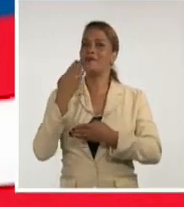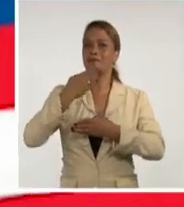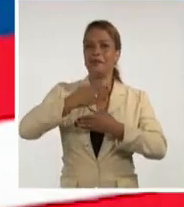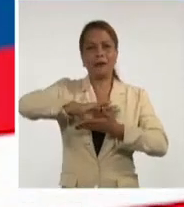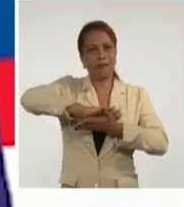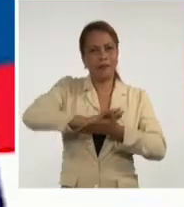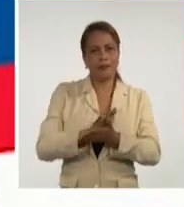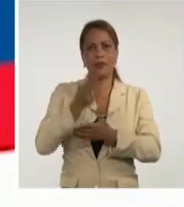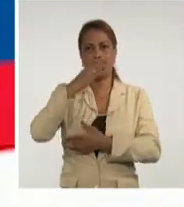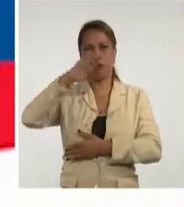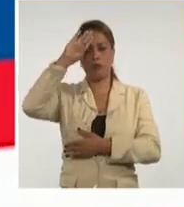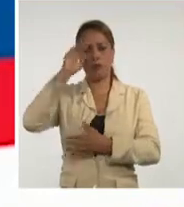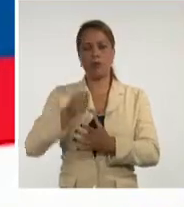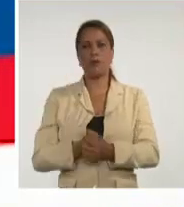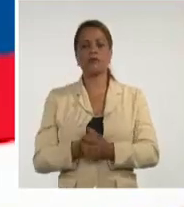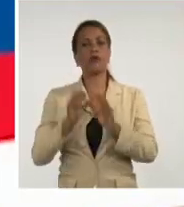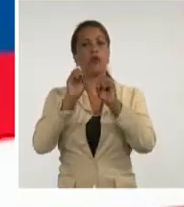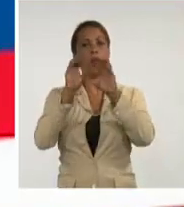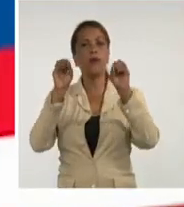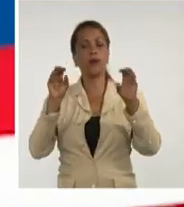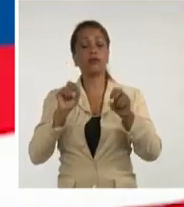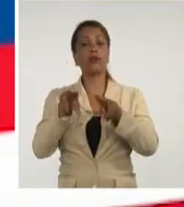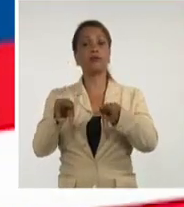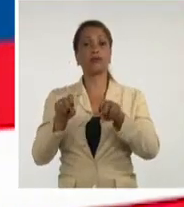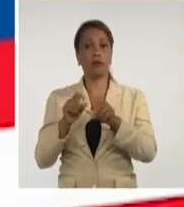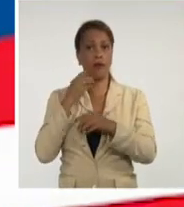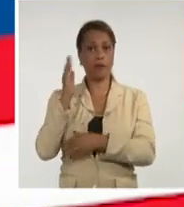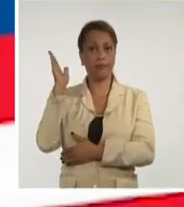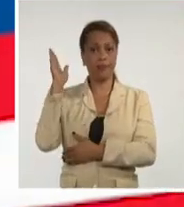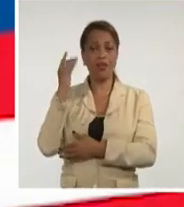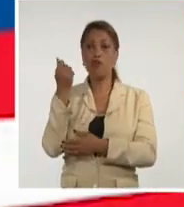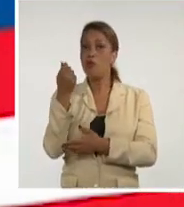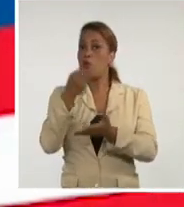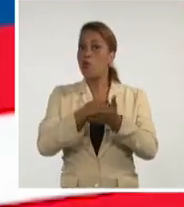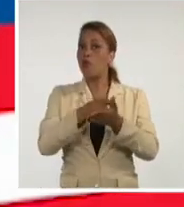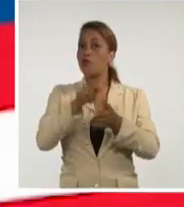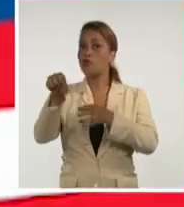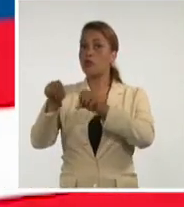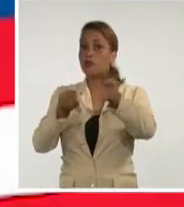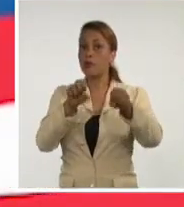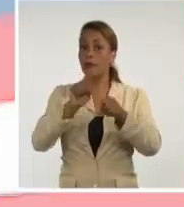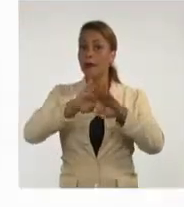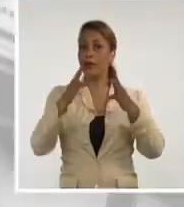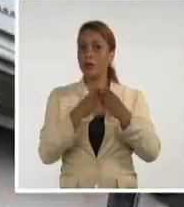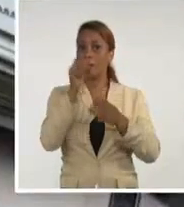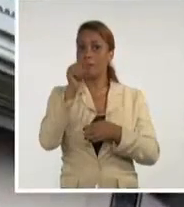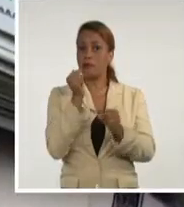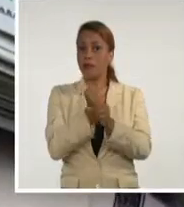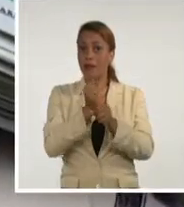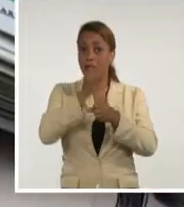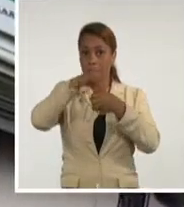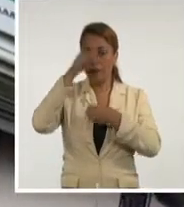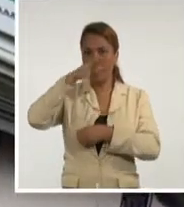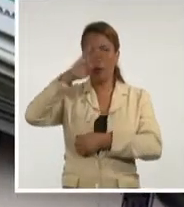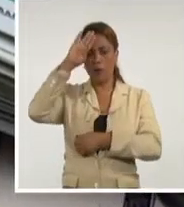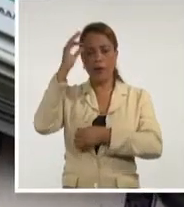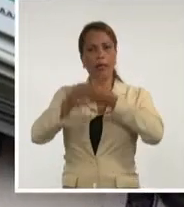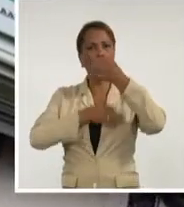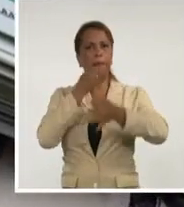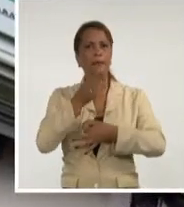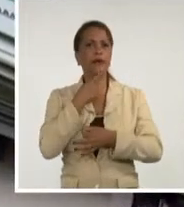En su convocatoria a esta nueva canalización de fondos para sus mercenarios en Cuba, la USAID recalca la necesidad